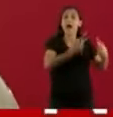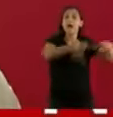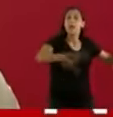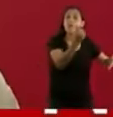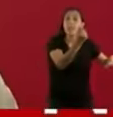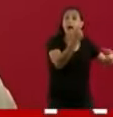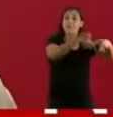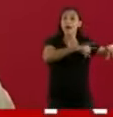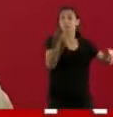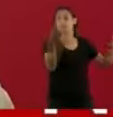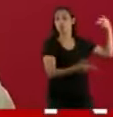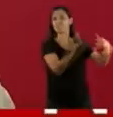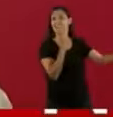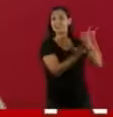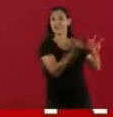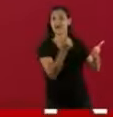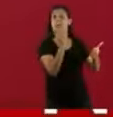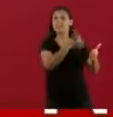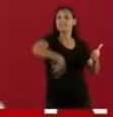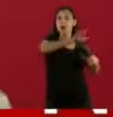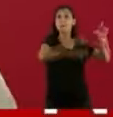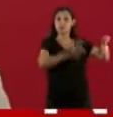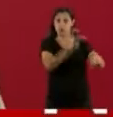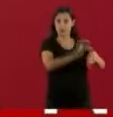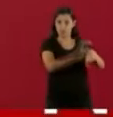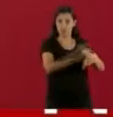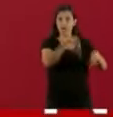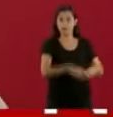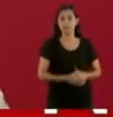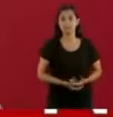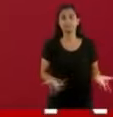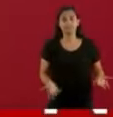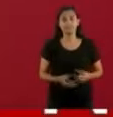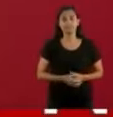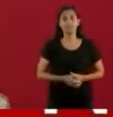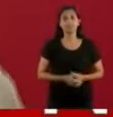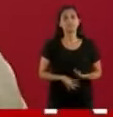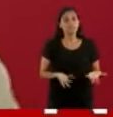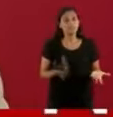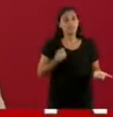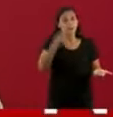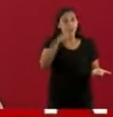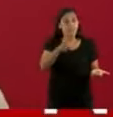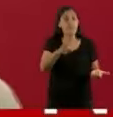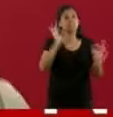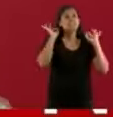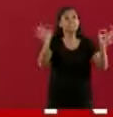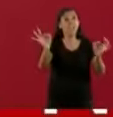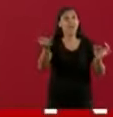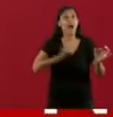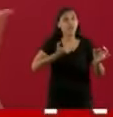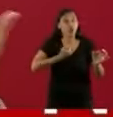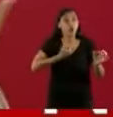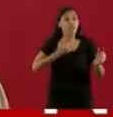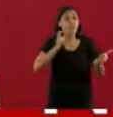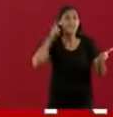bienes, aquello que están realizando, que se están extendiendo. Se están extendiendo a la provincia de Entre Ríos, se